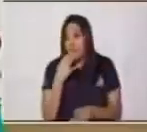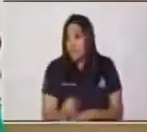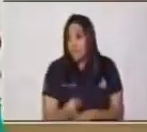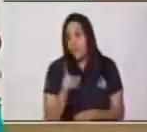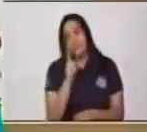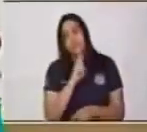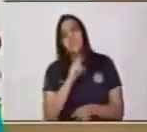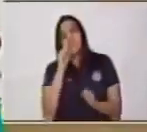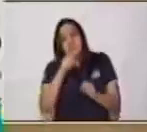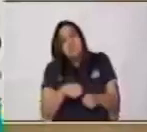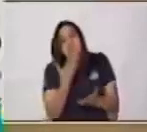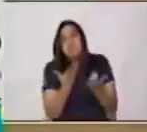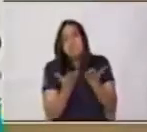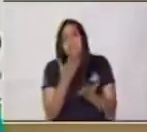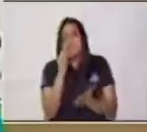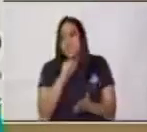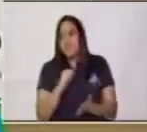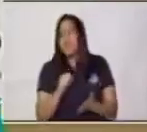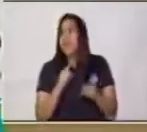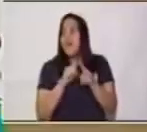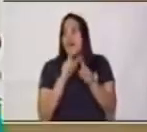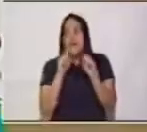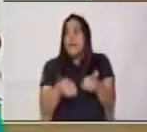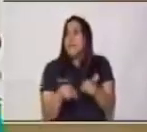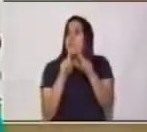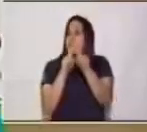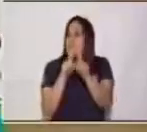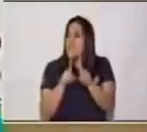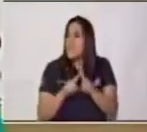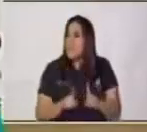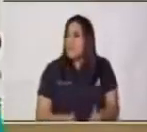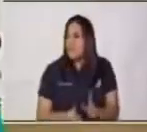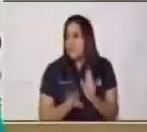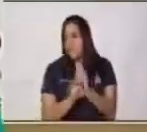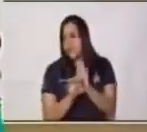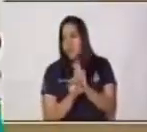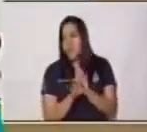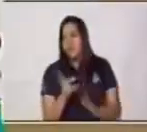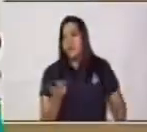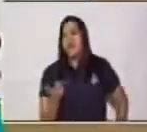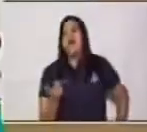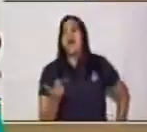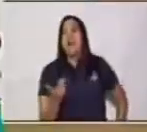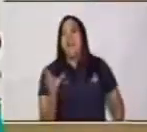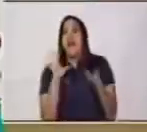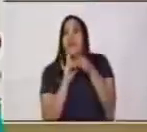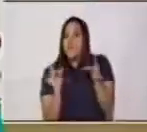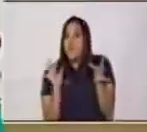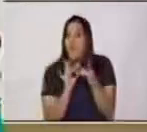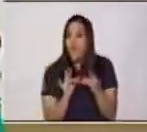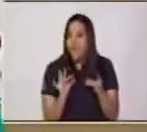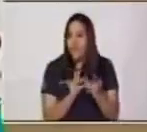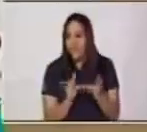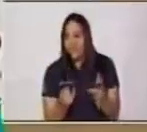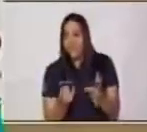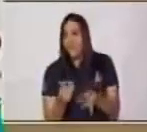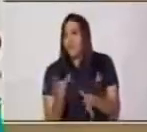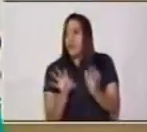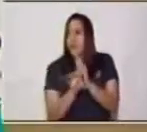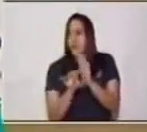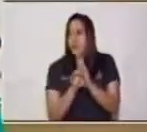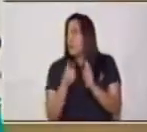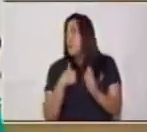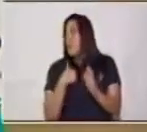realidad. ¿Qué va a distinguir al género narrativo? Relata. Como te indiqué, nos va a